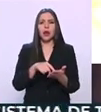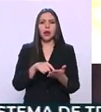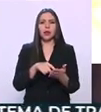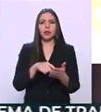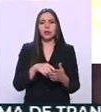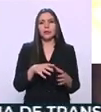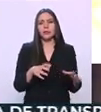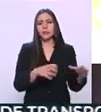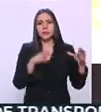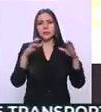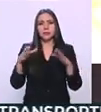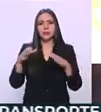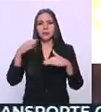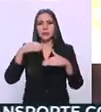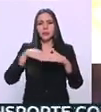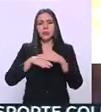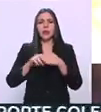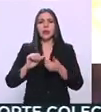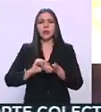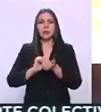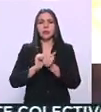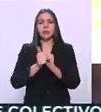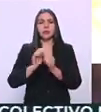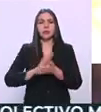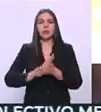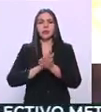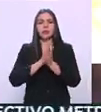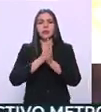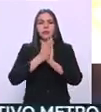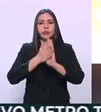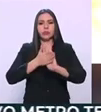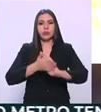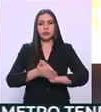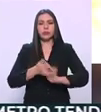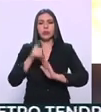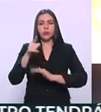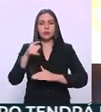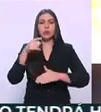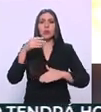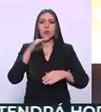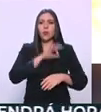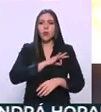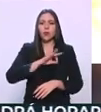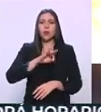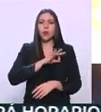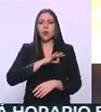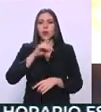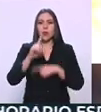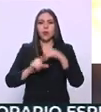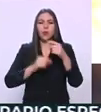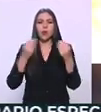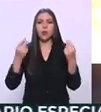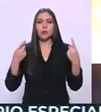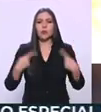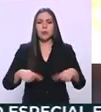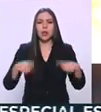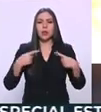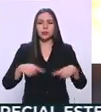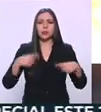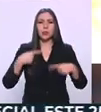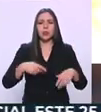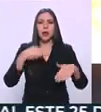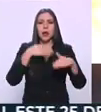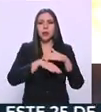yéndose pues a convertir en pasivos y que tienen toda la capacidad, además personal muy